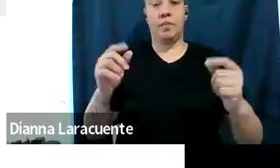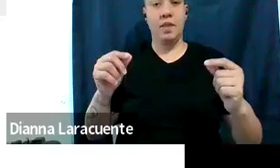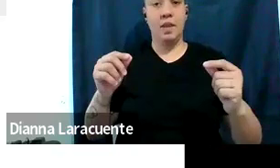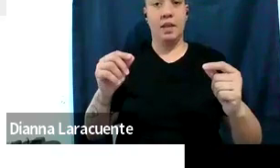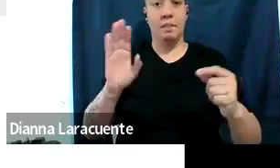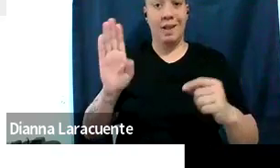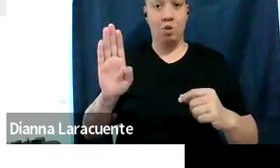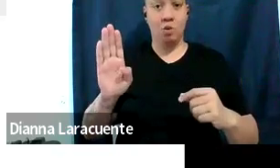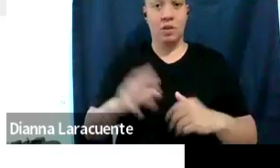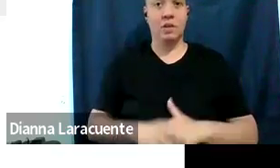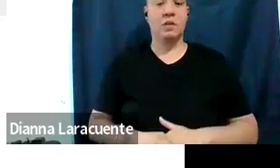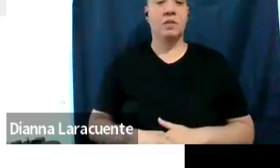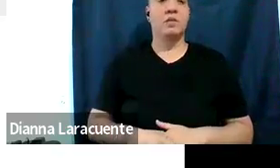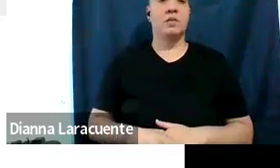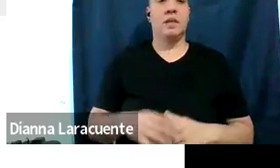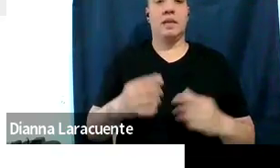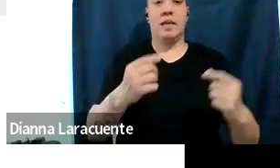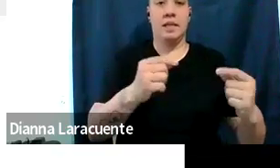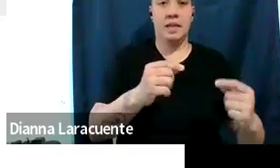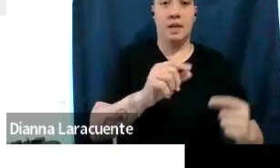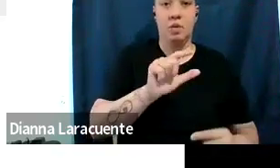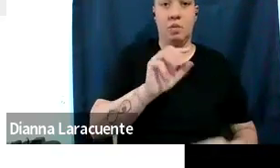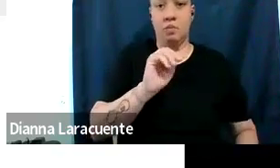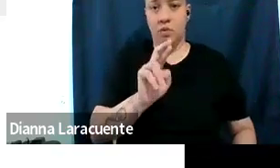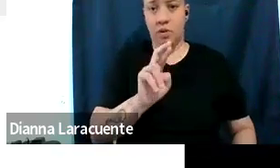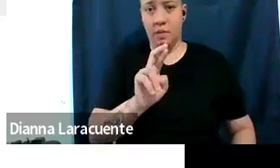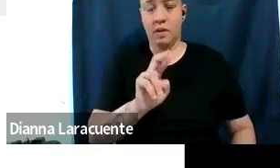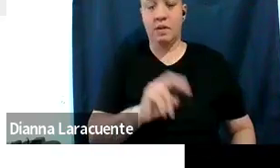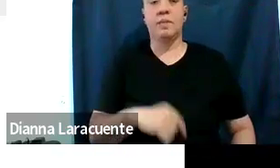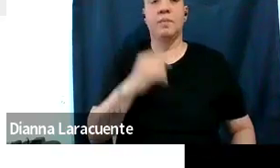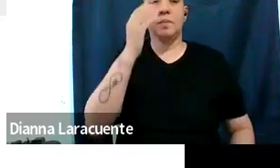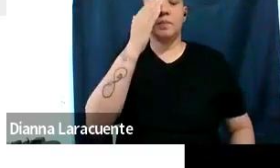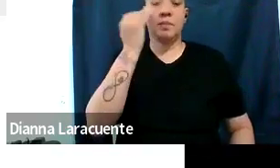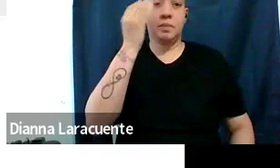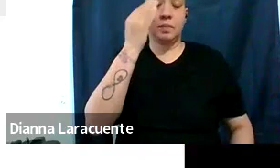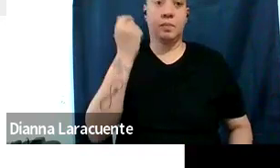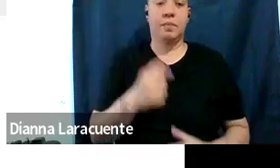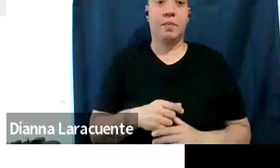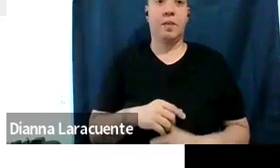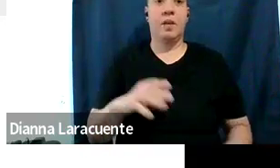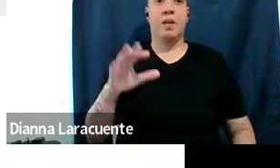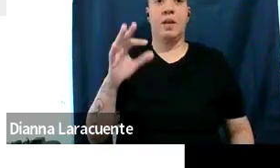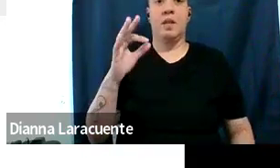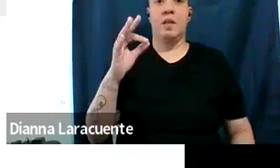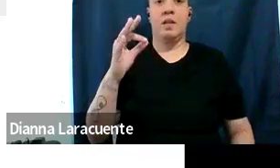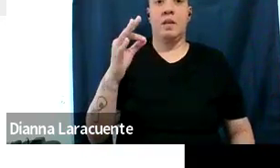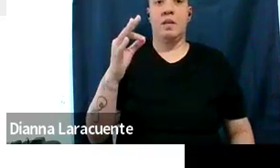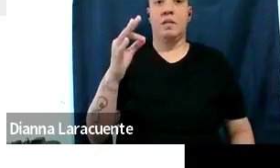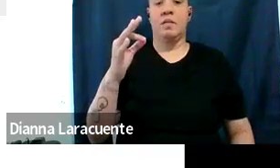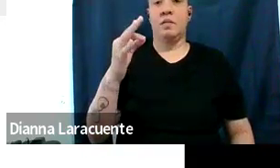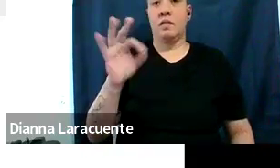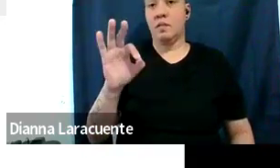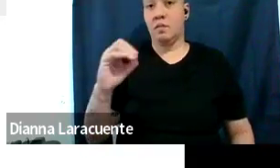Valdoriotti? ¿Qué hace Muñoz Rivera? Se va en el 1900